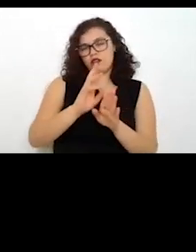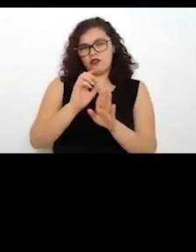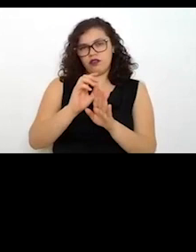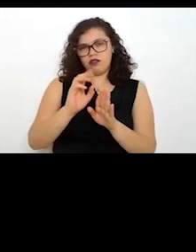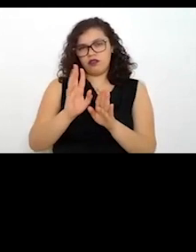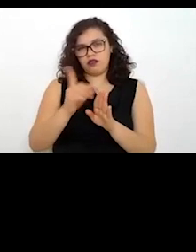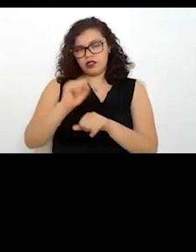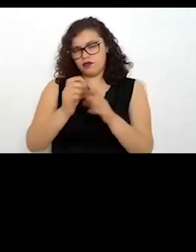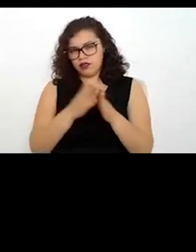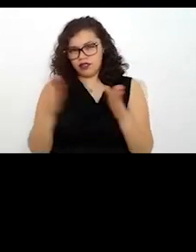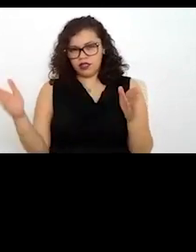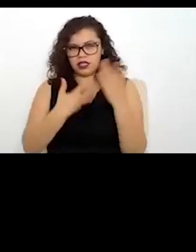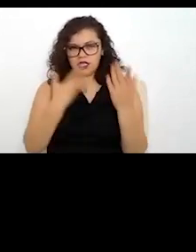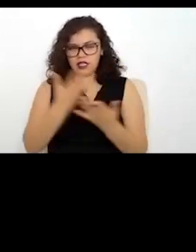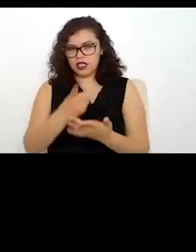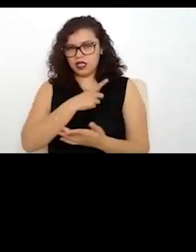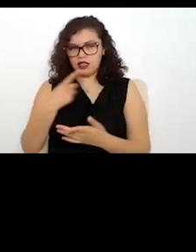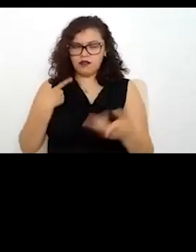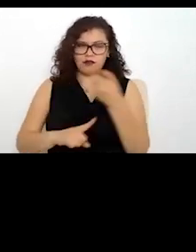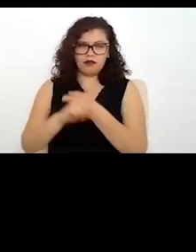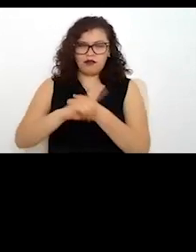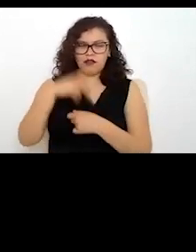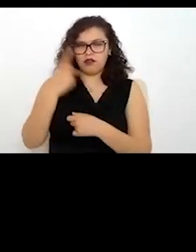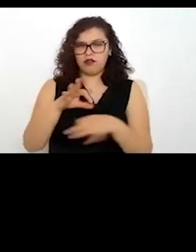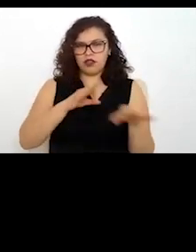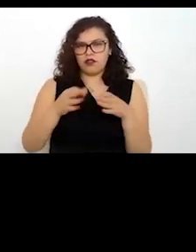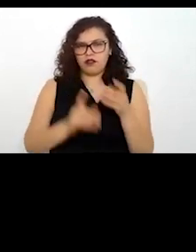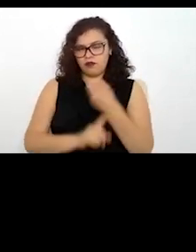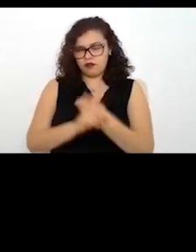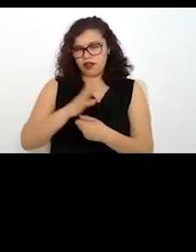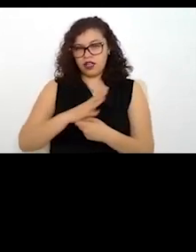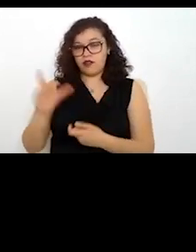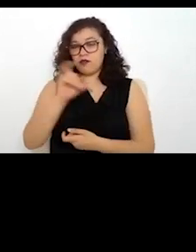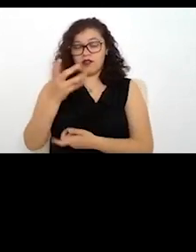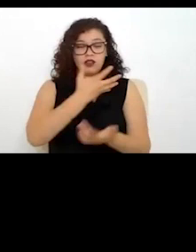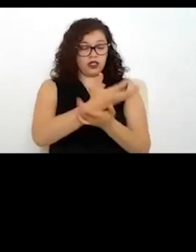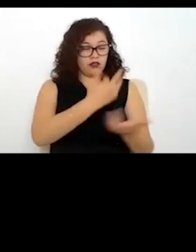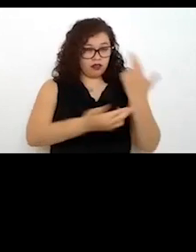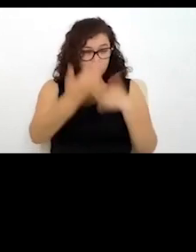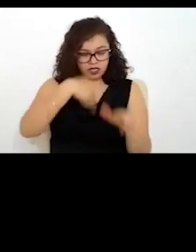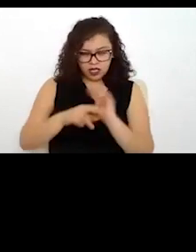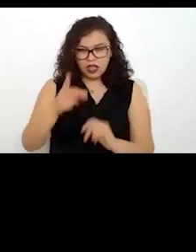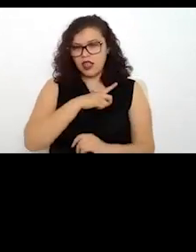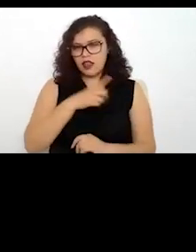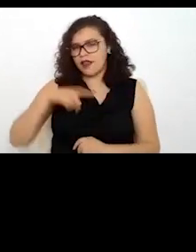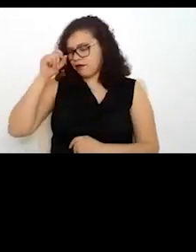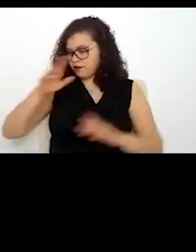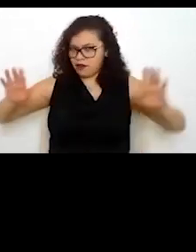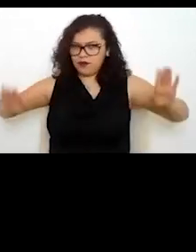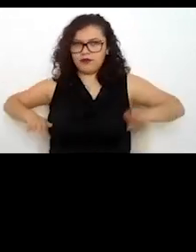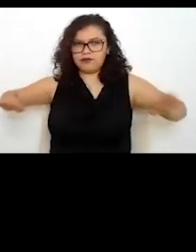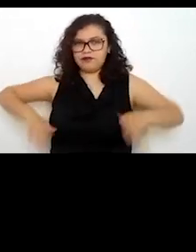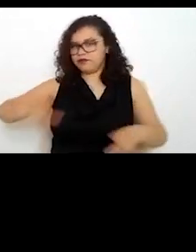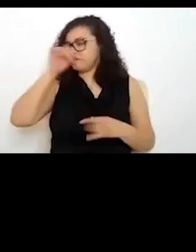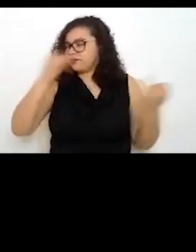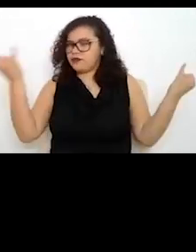estos descansos debe afectar o puede afectar su antigüedad. Es decir, al momento que regresa de este descanso, debe regresar con las mismas condiciones con las cuales se